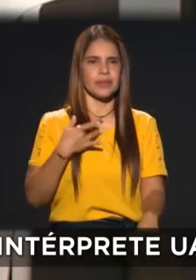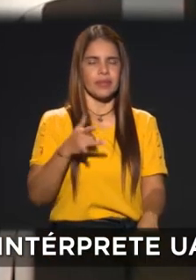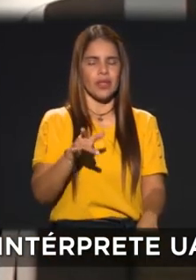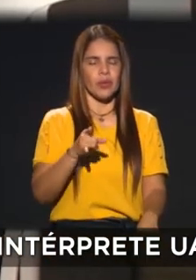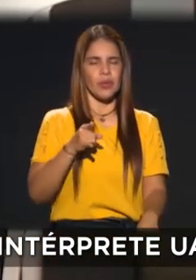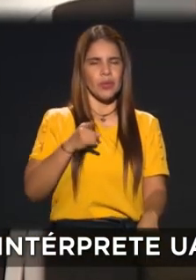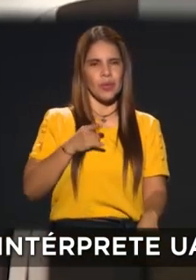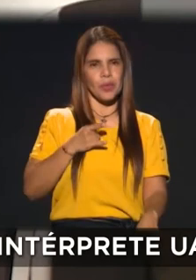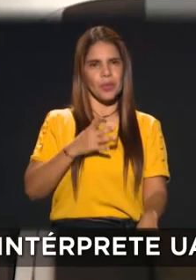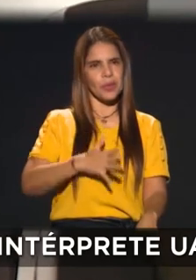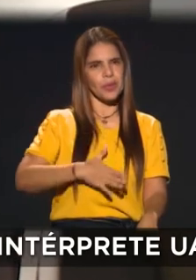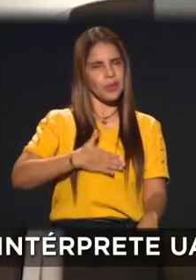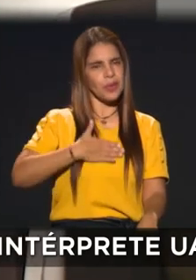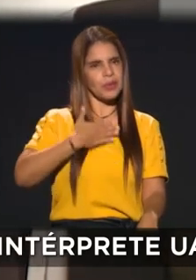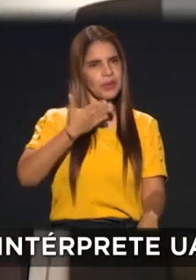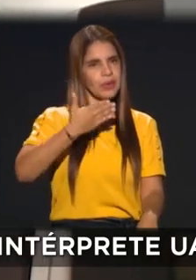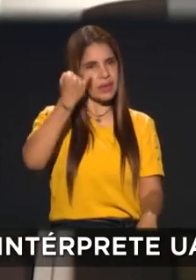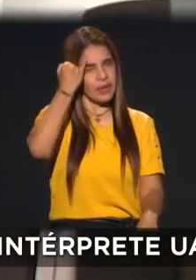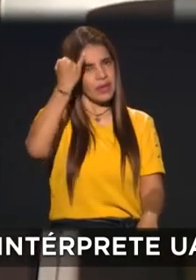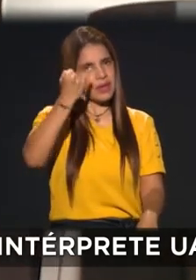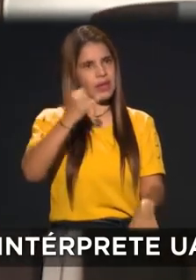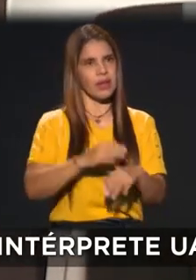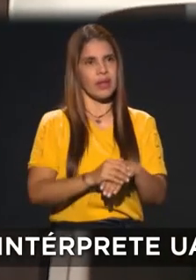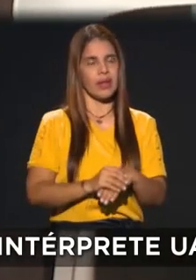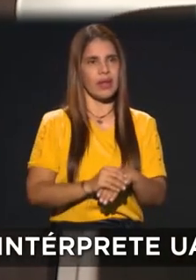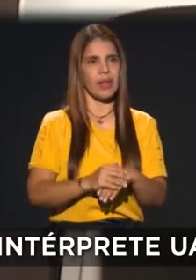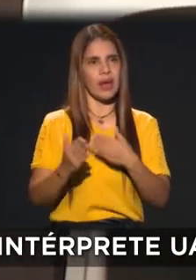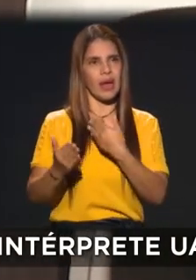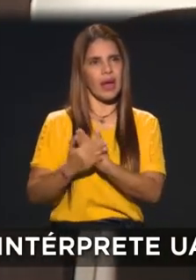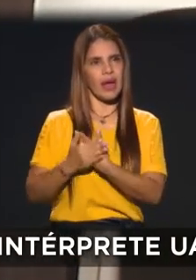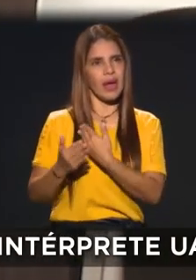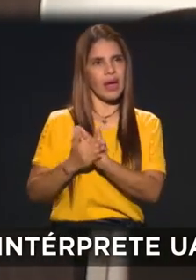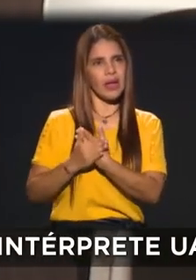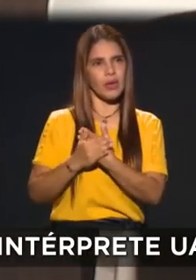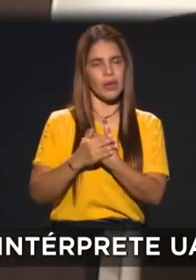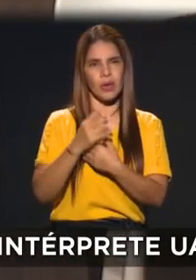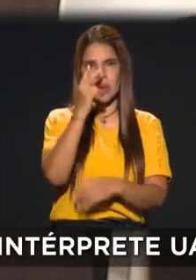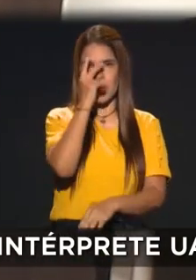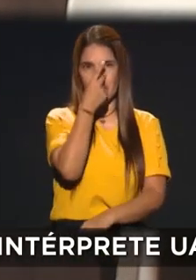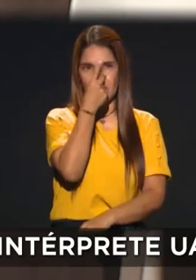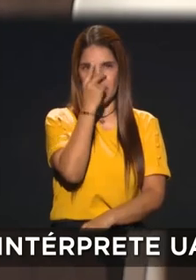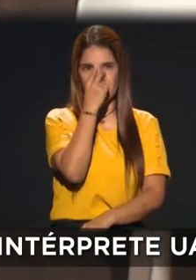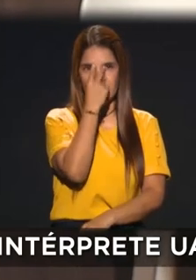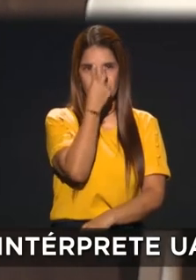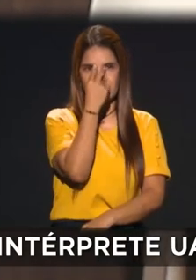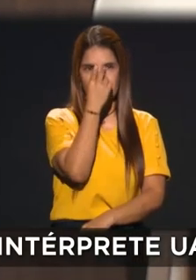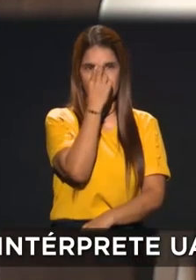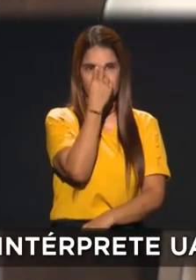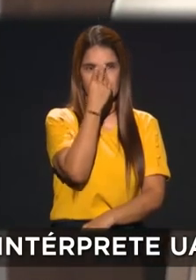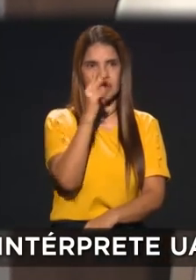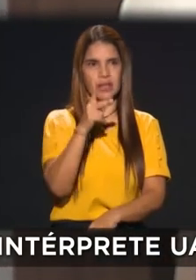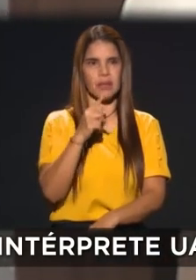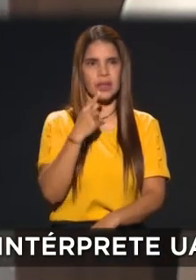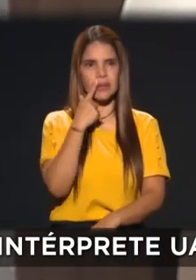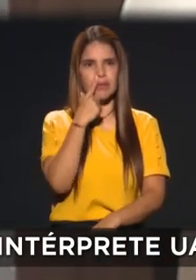respiración. La idea es que podamos poner quizá una alarma y hacer esta respiración de fosas alternas. Siempre